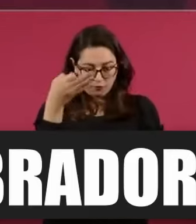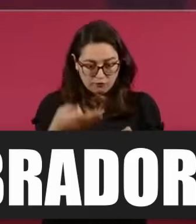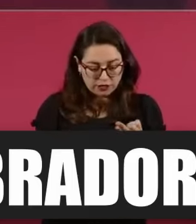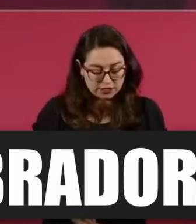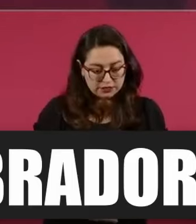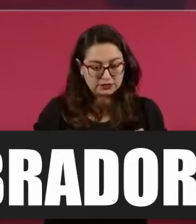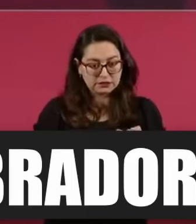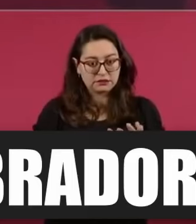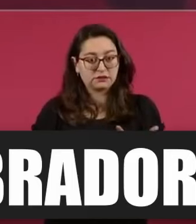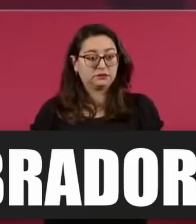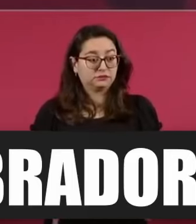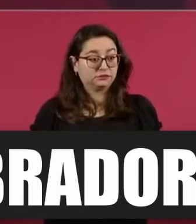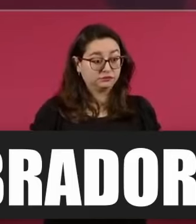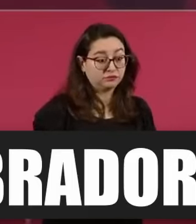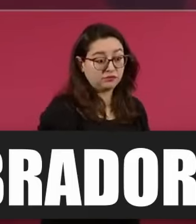autoritarios,